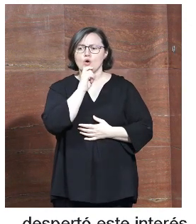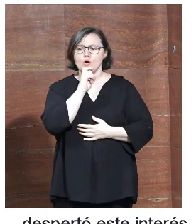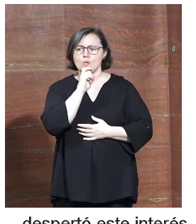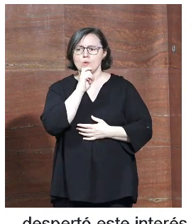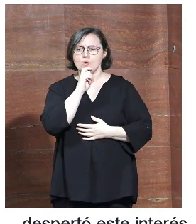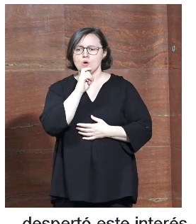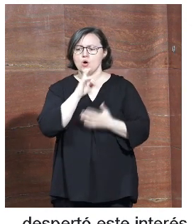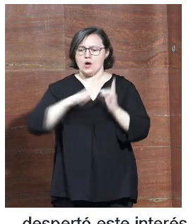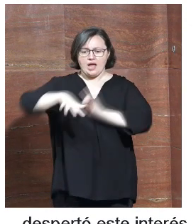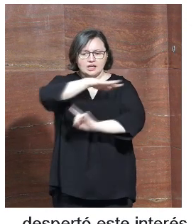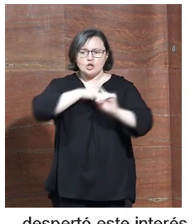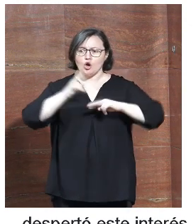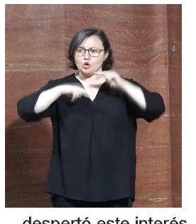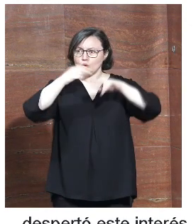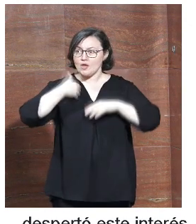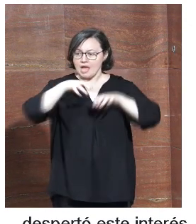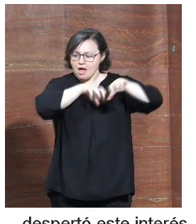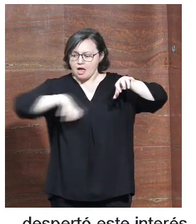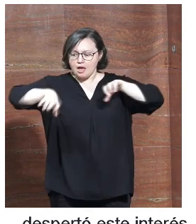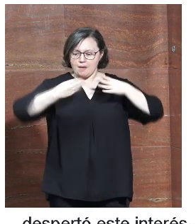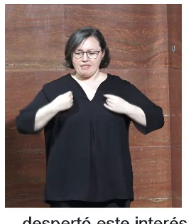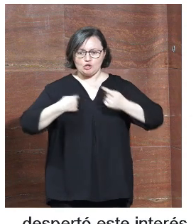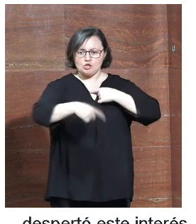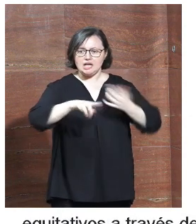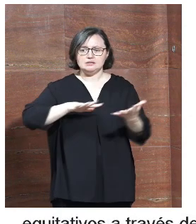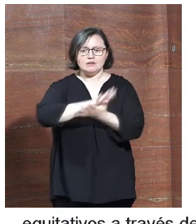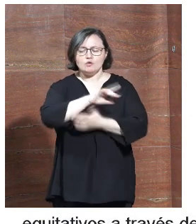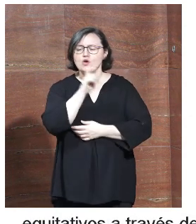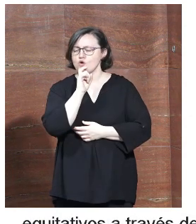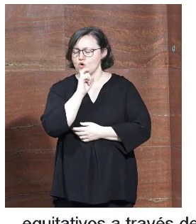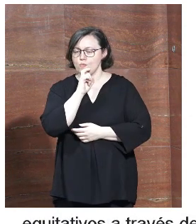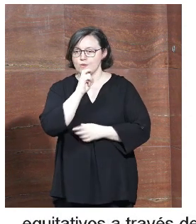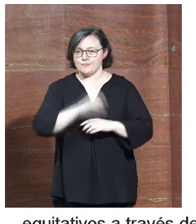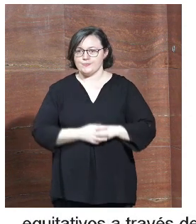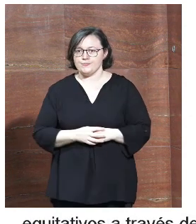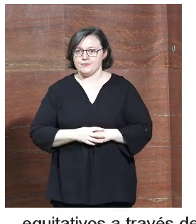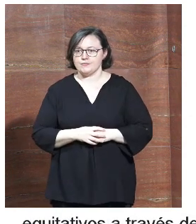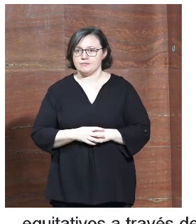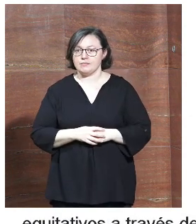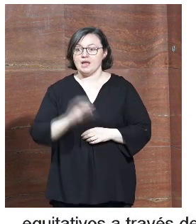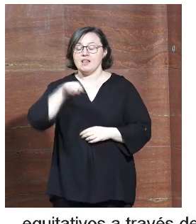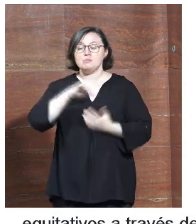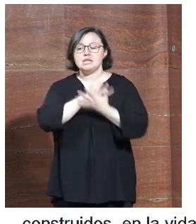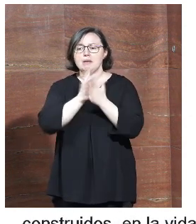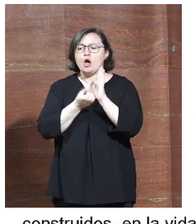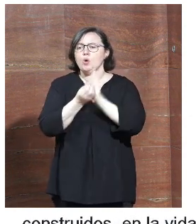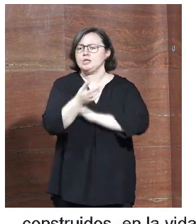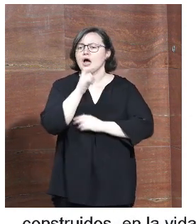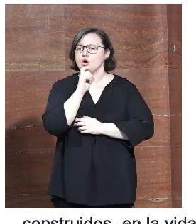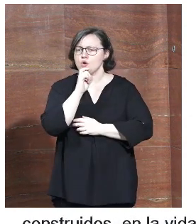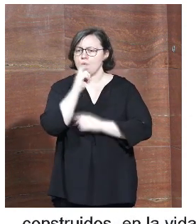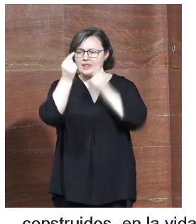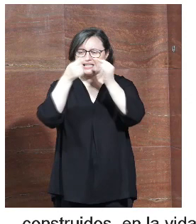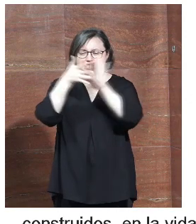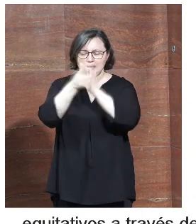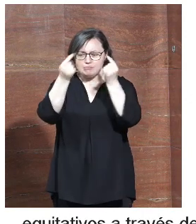entornos construidos en la vida cotidiana de las personas. Bueno, pues luego nos contará con más detalle